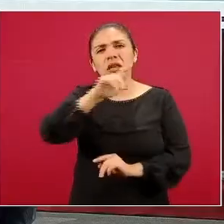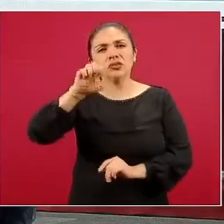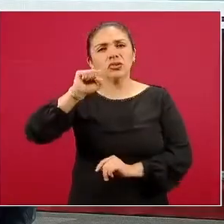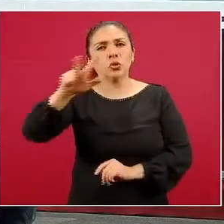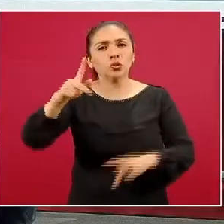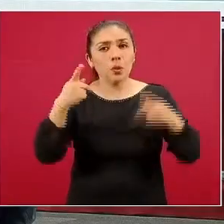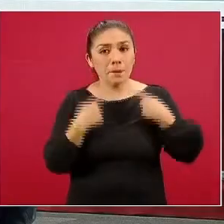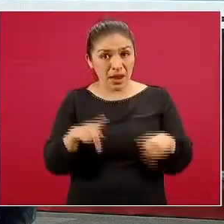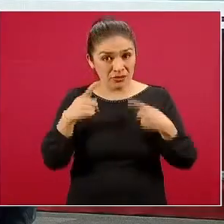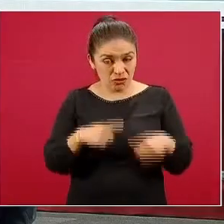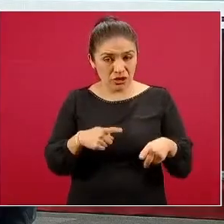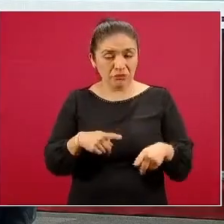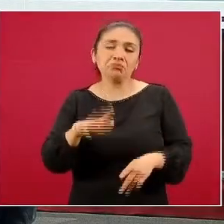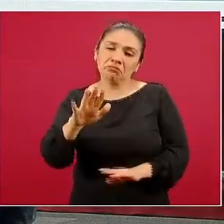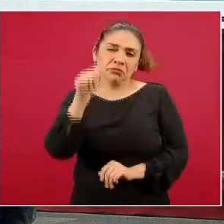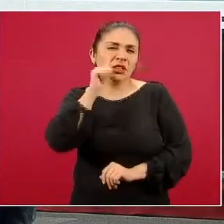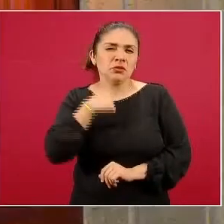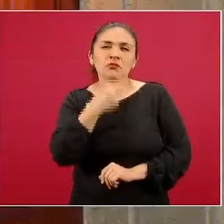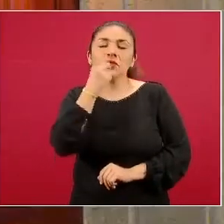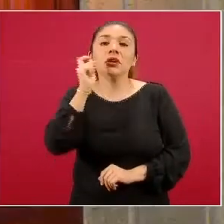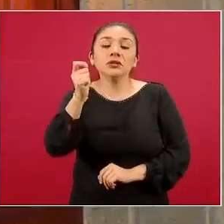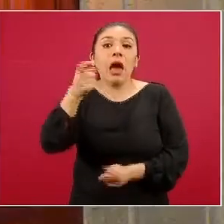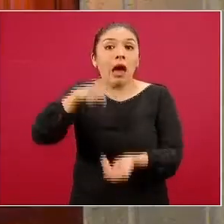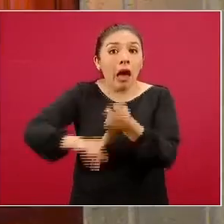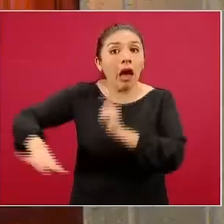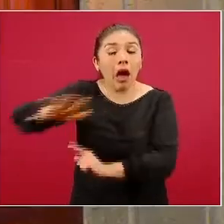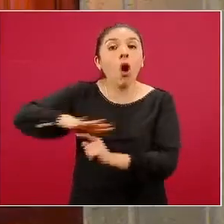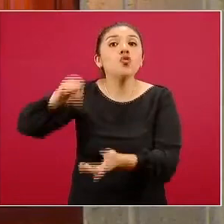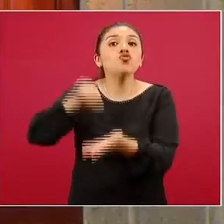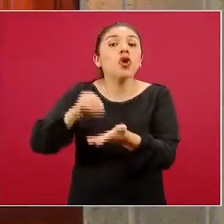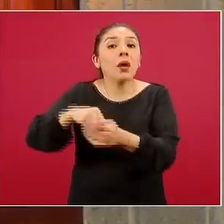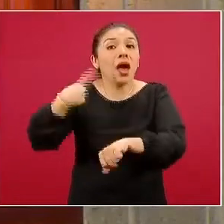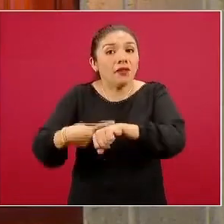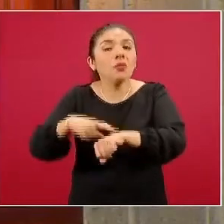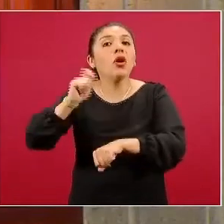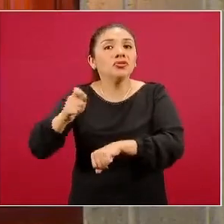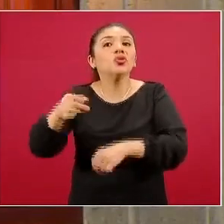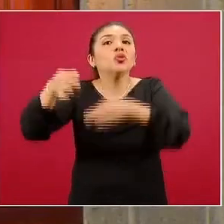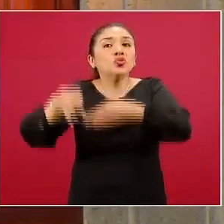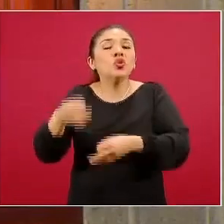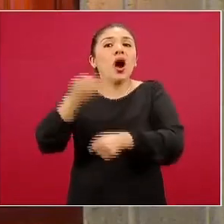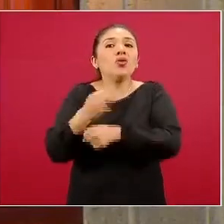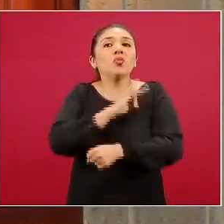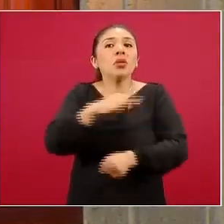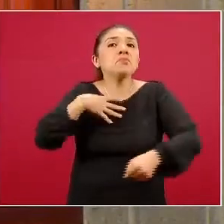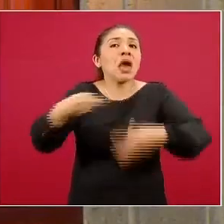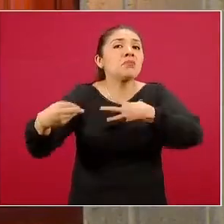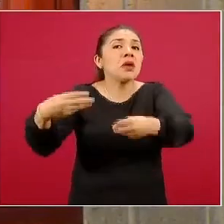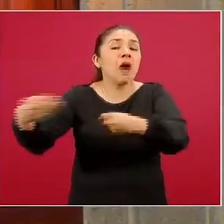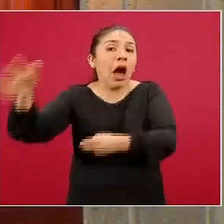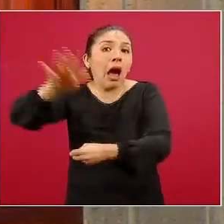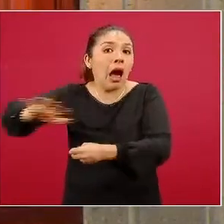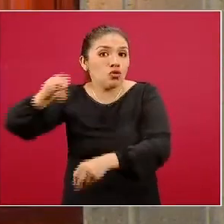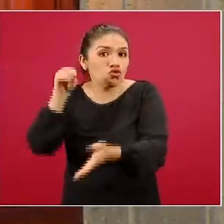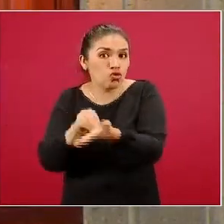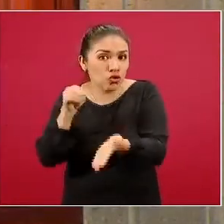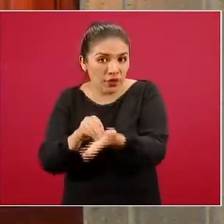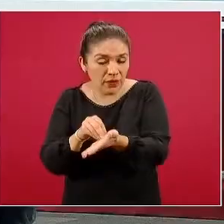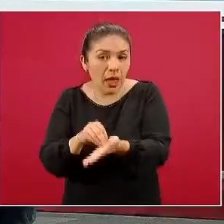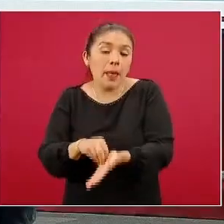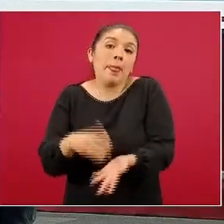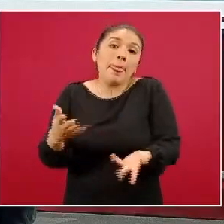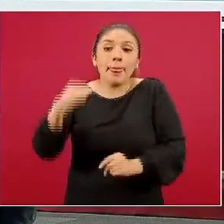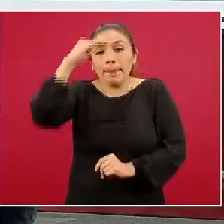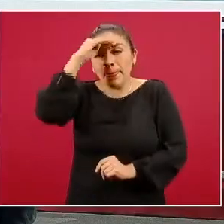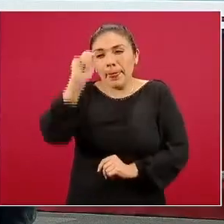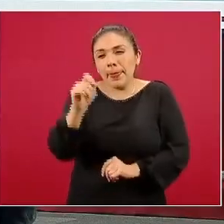36.768, y como siempre hemos comentado, son los que realmente representan la epidemia activa en México, considerando sobre todo que más